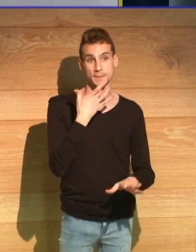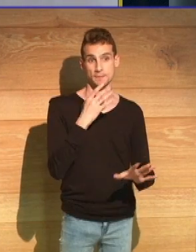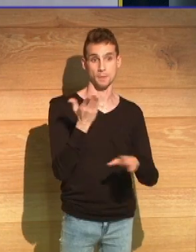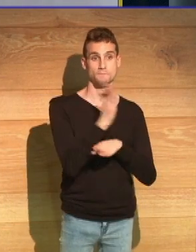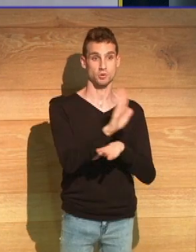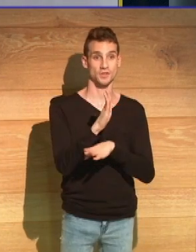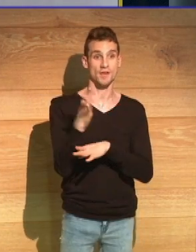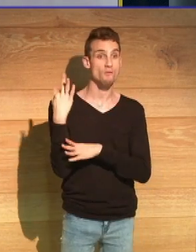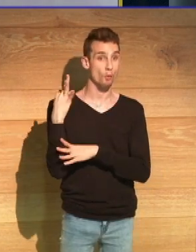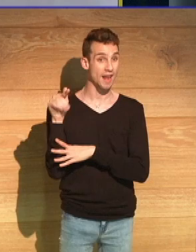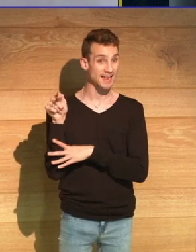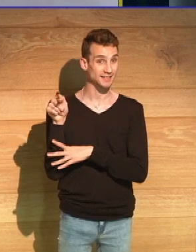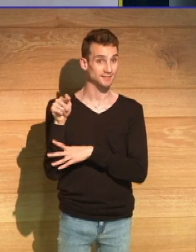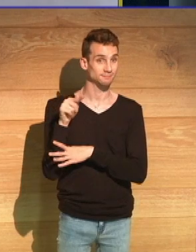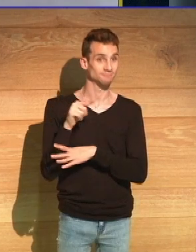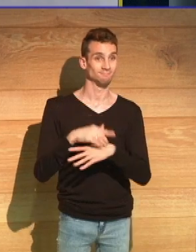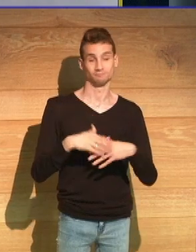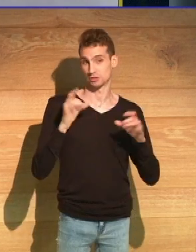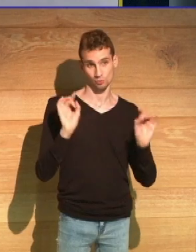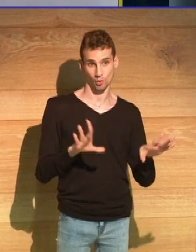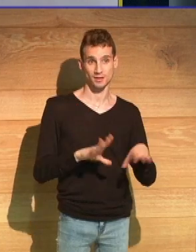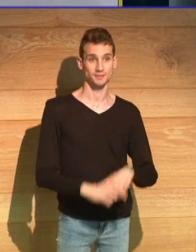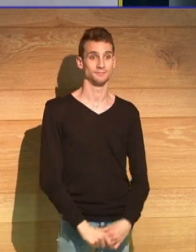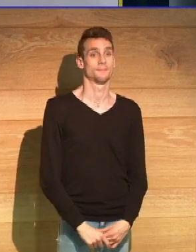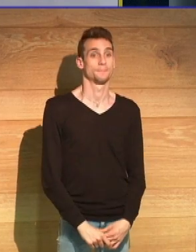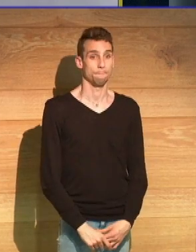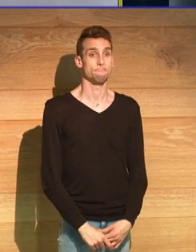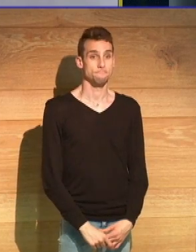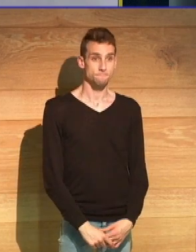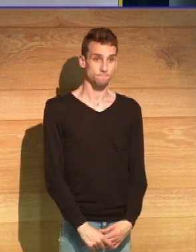¿no? Que es verdad que te hace